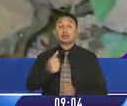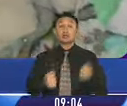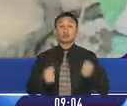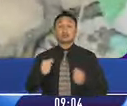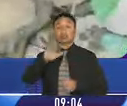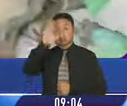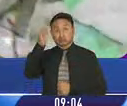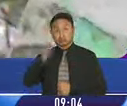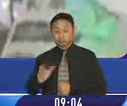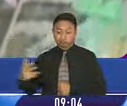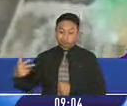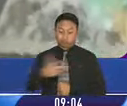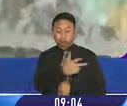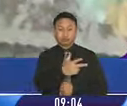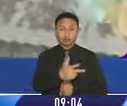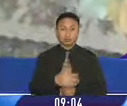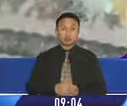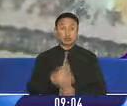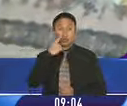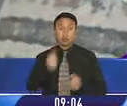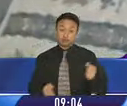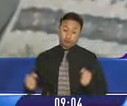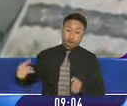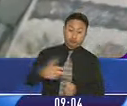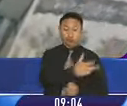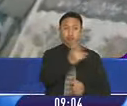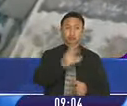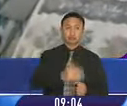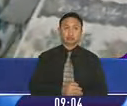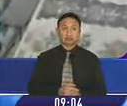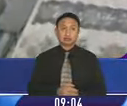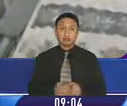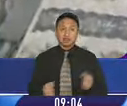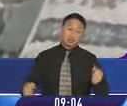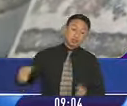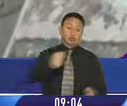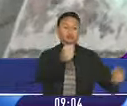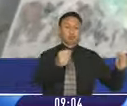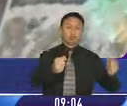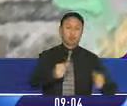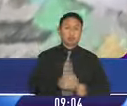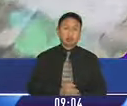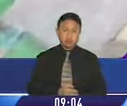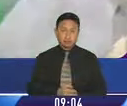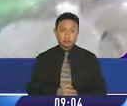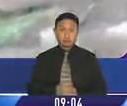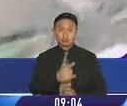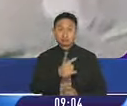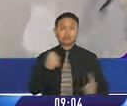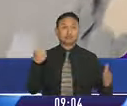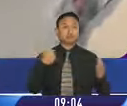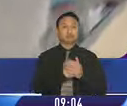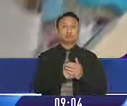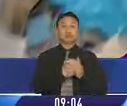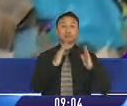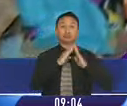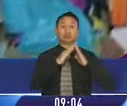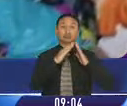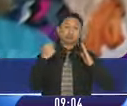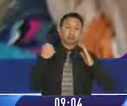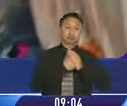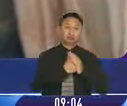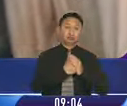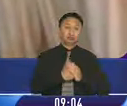a la unidad, por la que el conductor tuvo que realizar una maniobra brusca y esto derivó en que pierda el